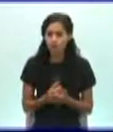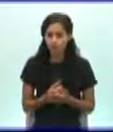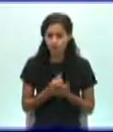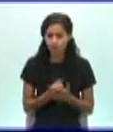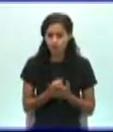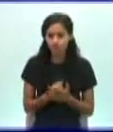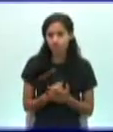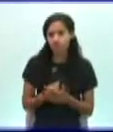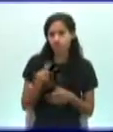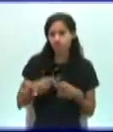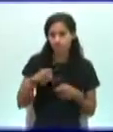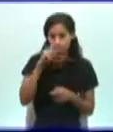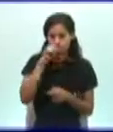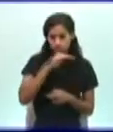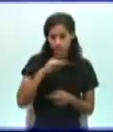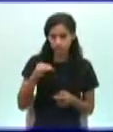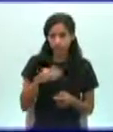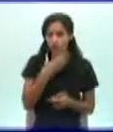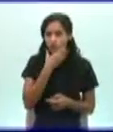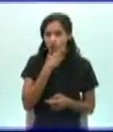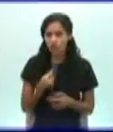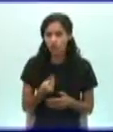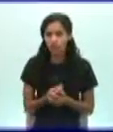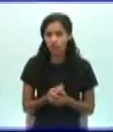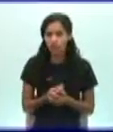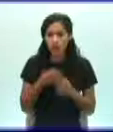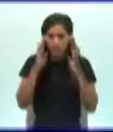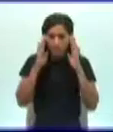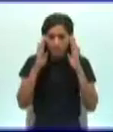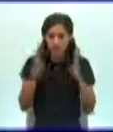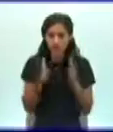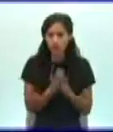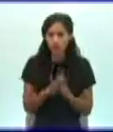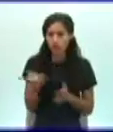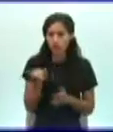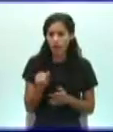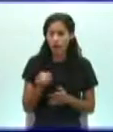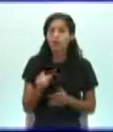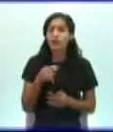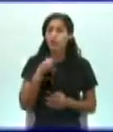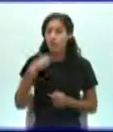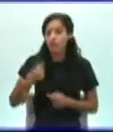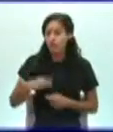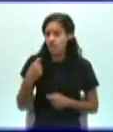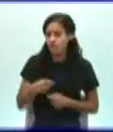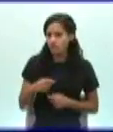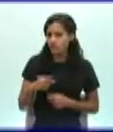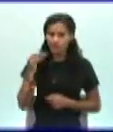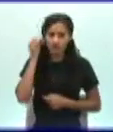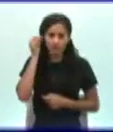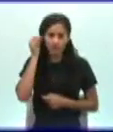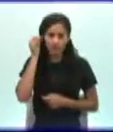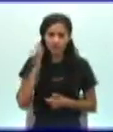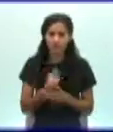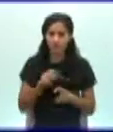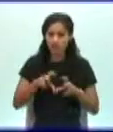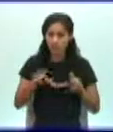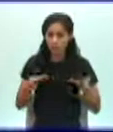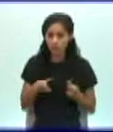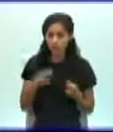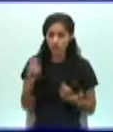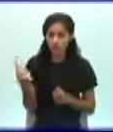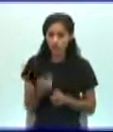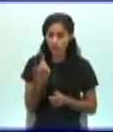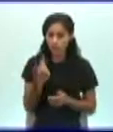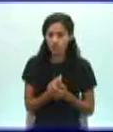Comisión Permanente de Atención a la Juventud, la Niñez y la Igualdad de Derechos de la Mujer de la Asamblea Nacional del Poder Popular y